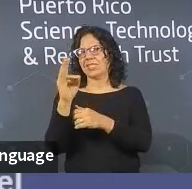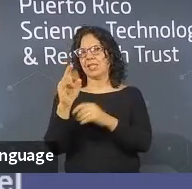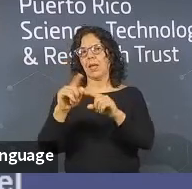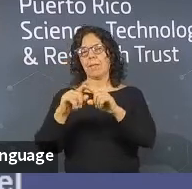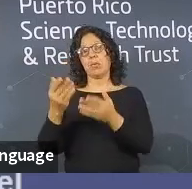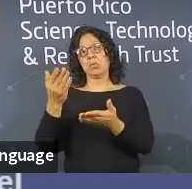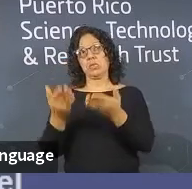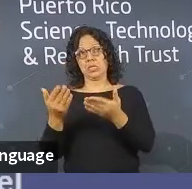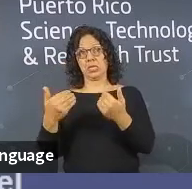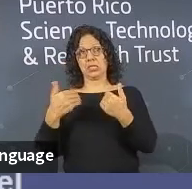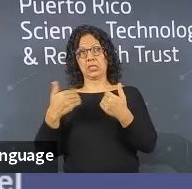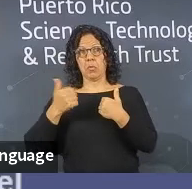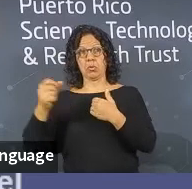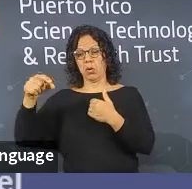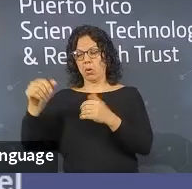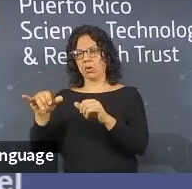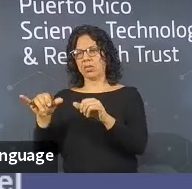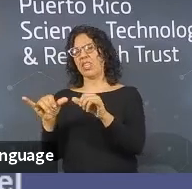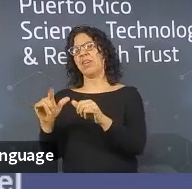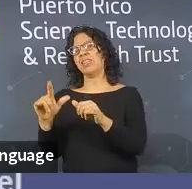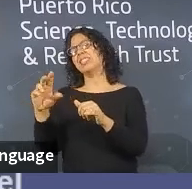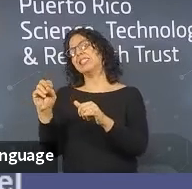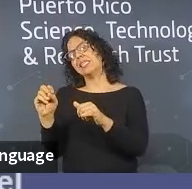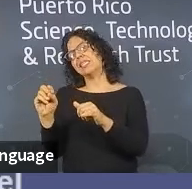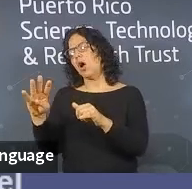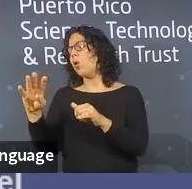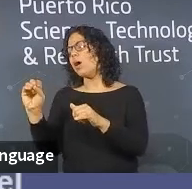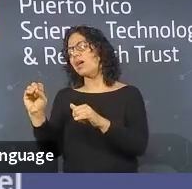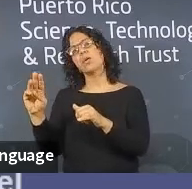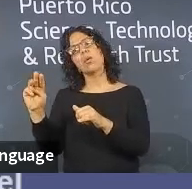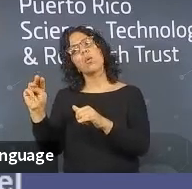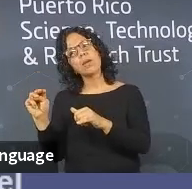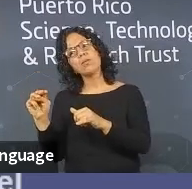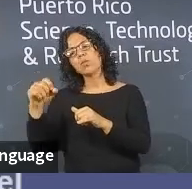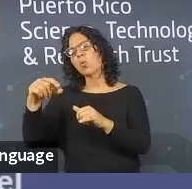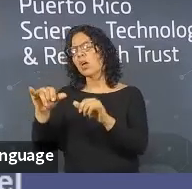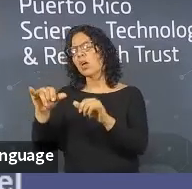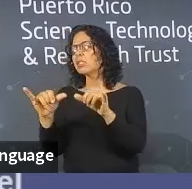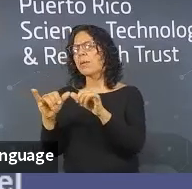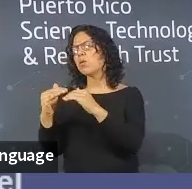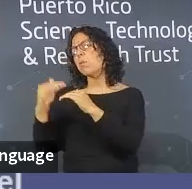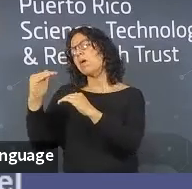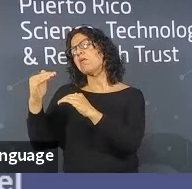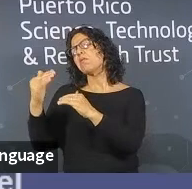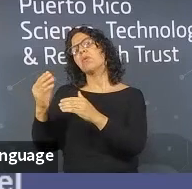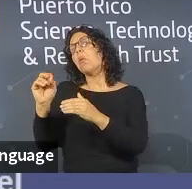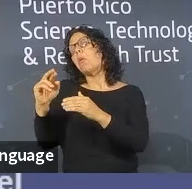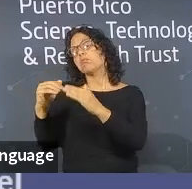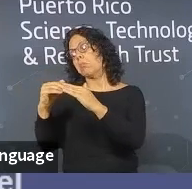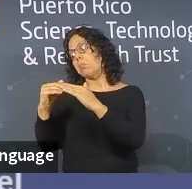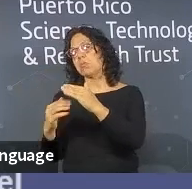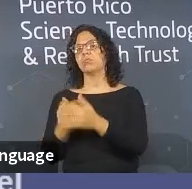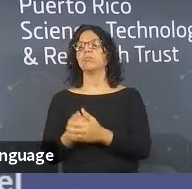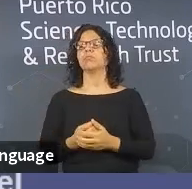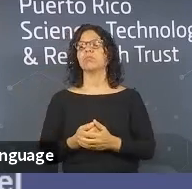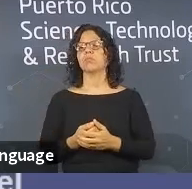probablemente vamos a tener gotas de tamaño 30, 40 y también gotas de 5 o 3 micras. Qué tan se